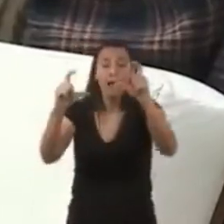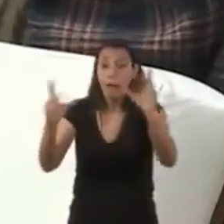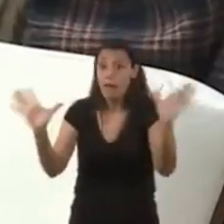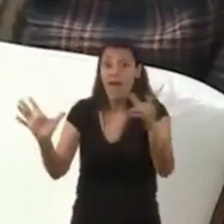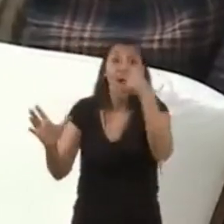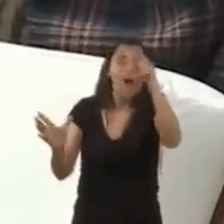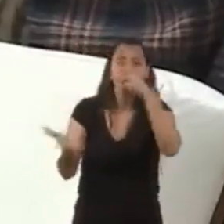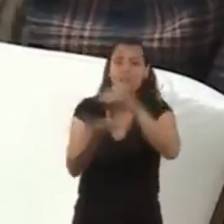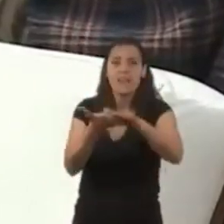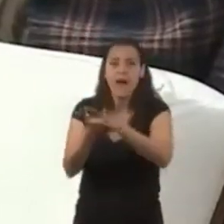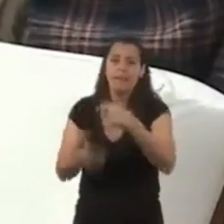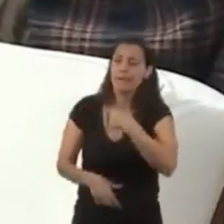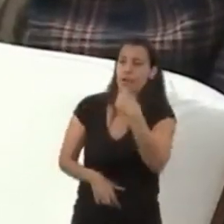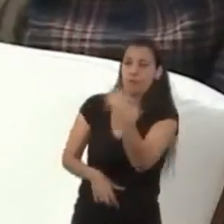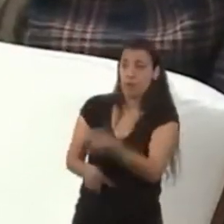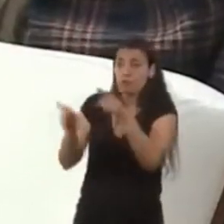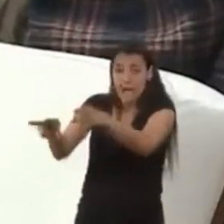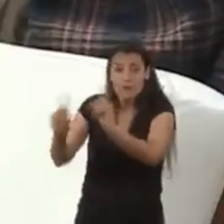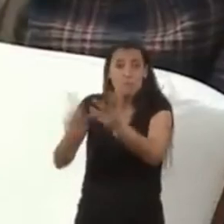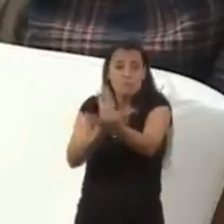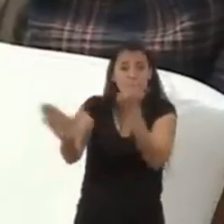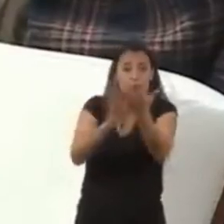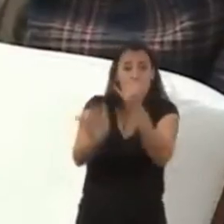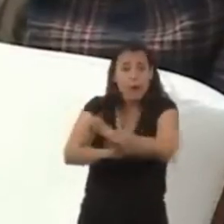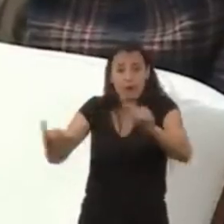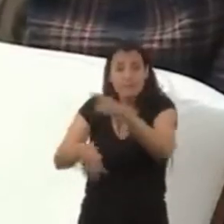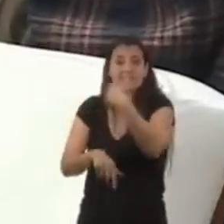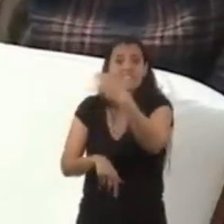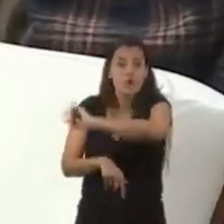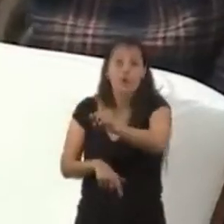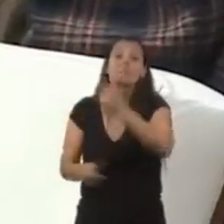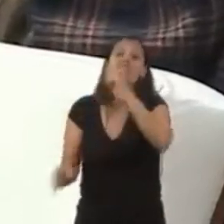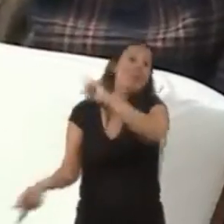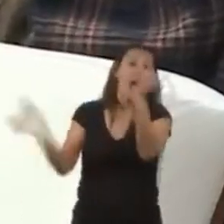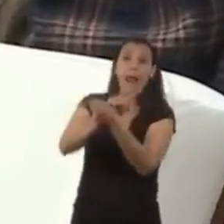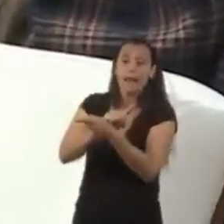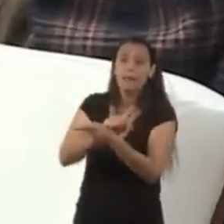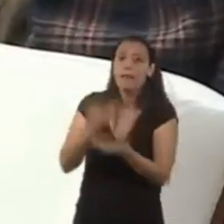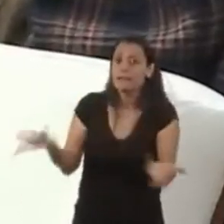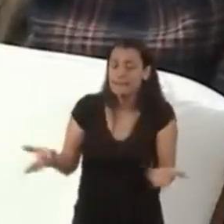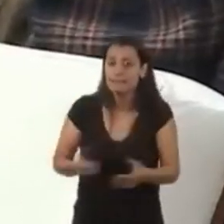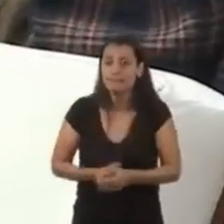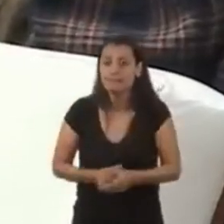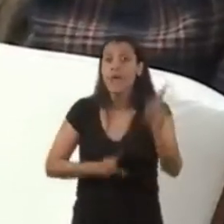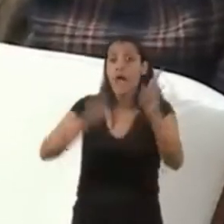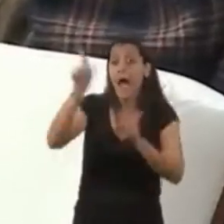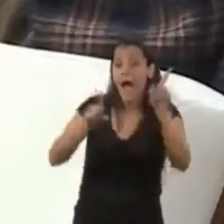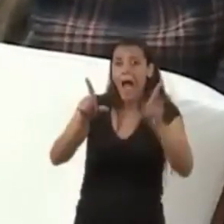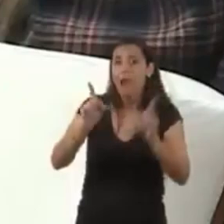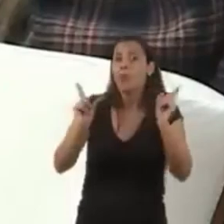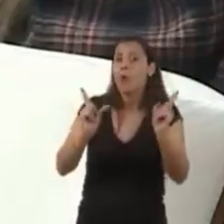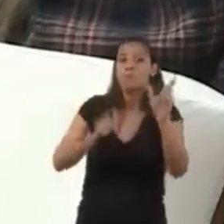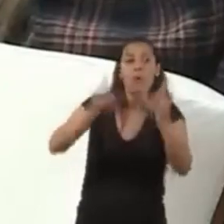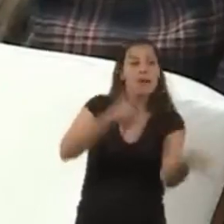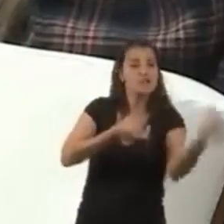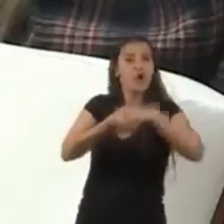preguntarle si eso es por la Pauta publicitaria Y si hubiese sido el caso al revés que hubiese afectado algún miembro del gobierno de Javier Miley de